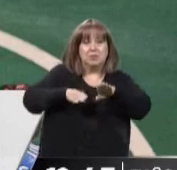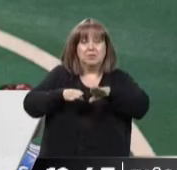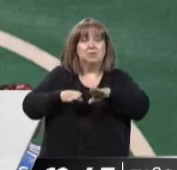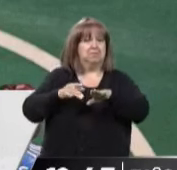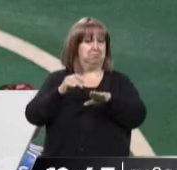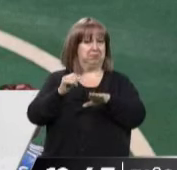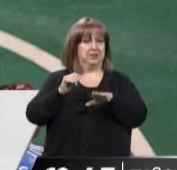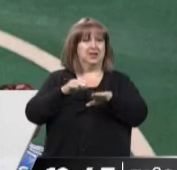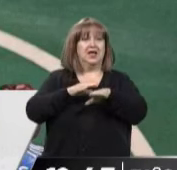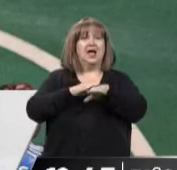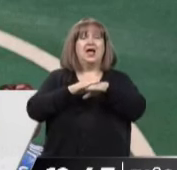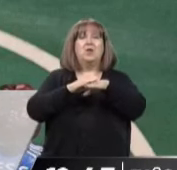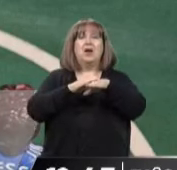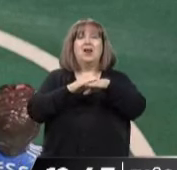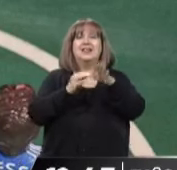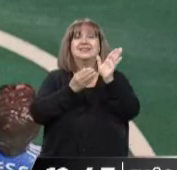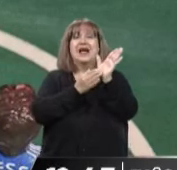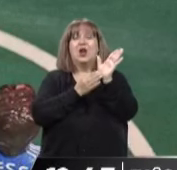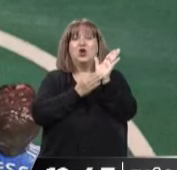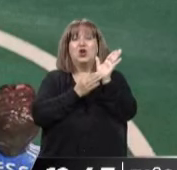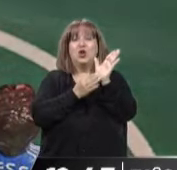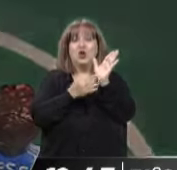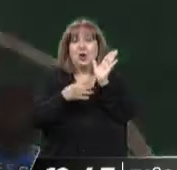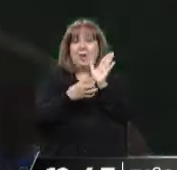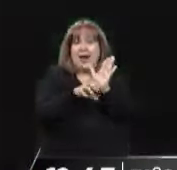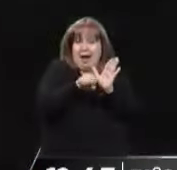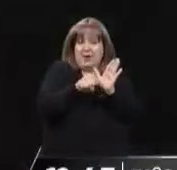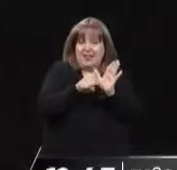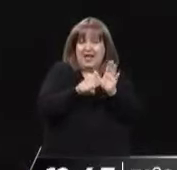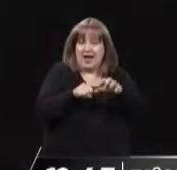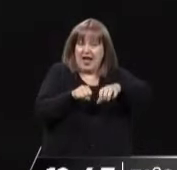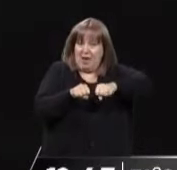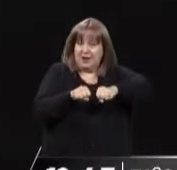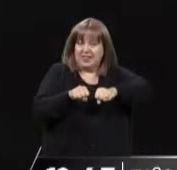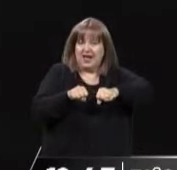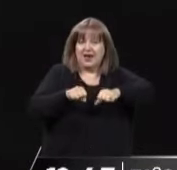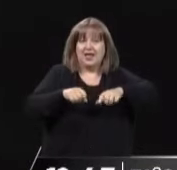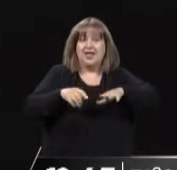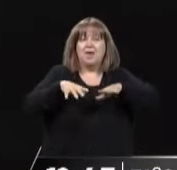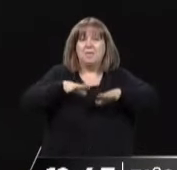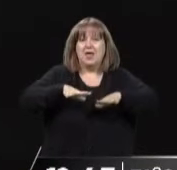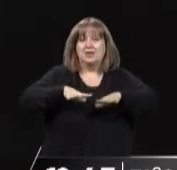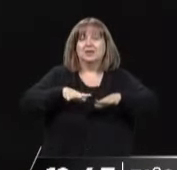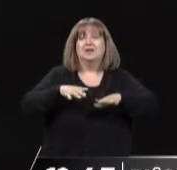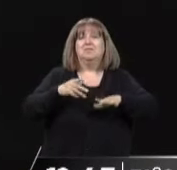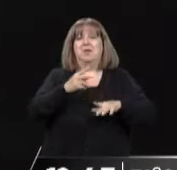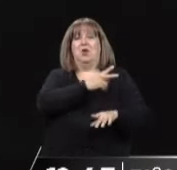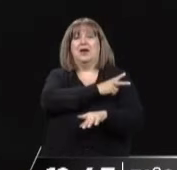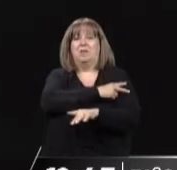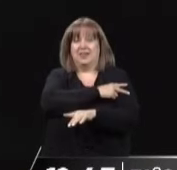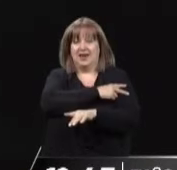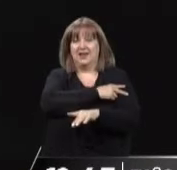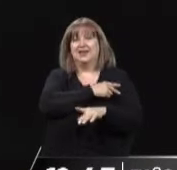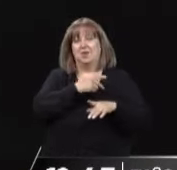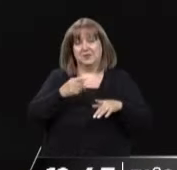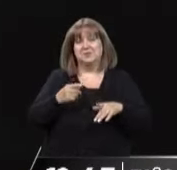estampado antideslizante en el talón, todo para que pueda afirmar mejor el pie nuestro capitán de la